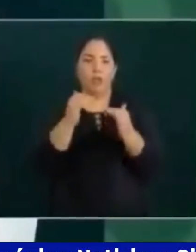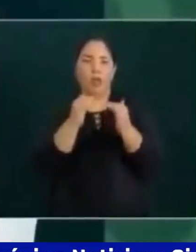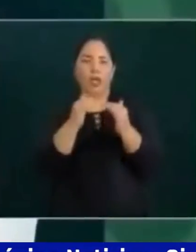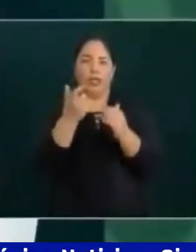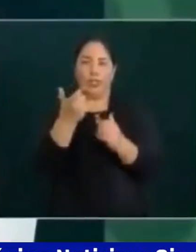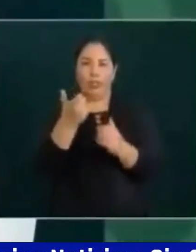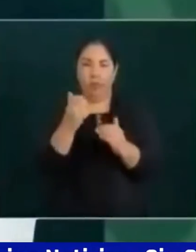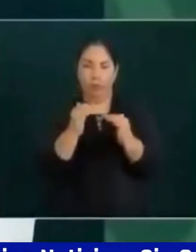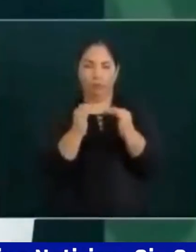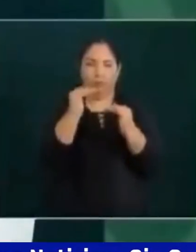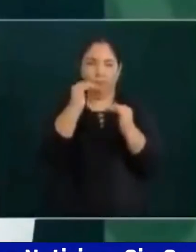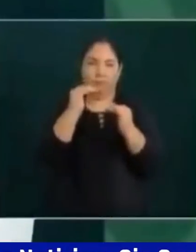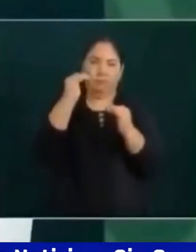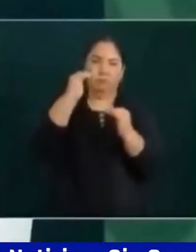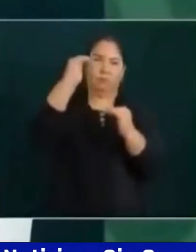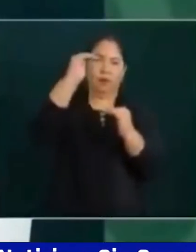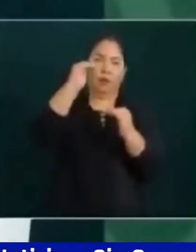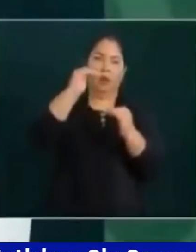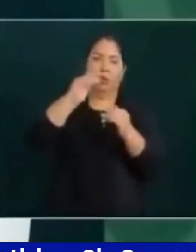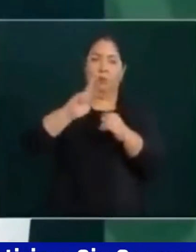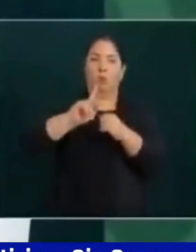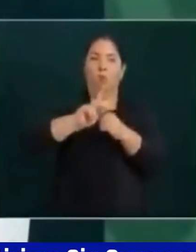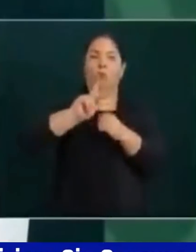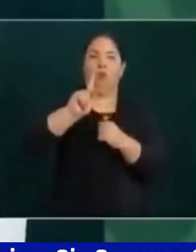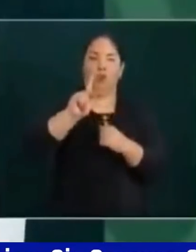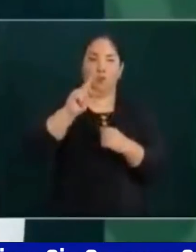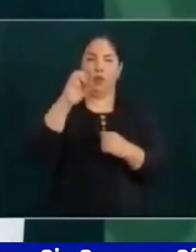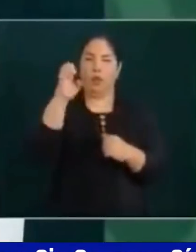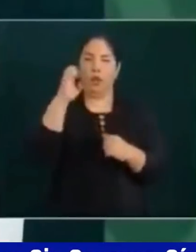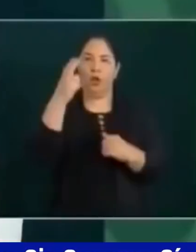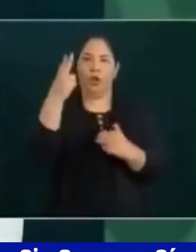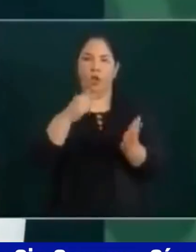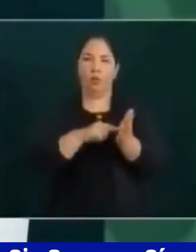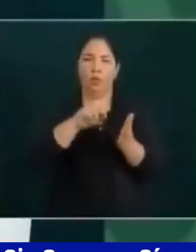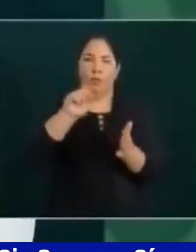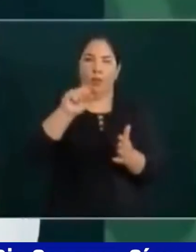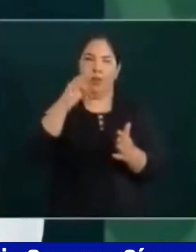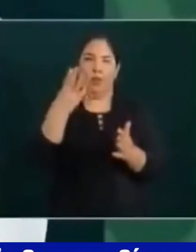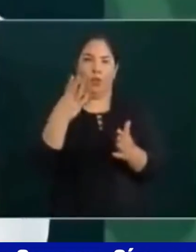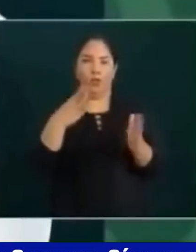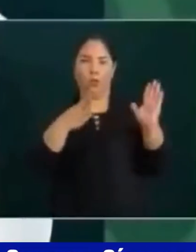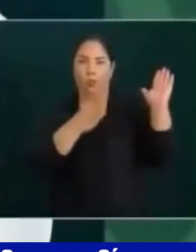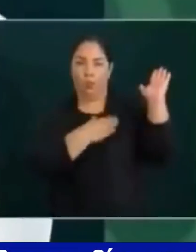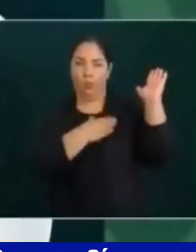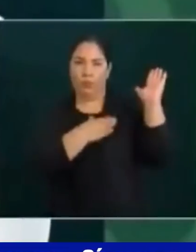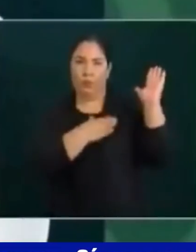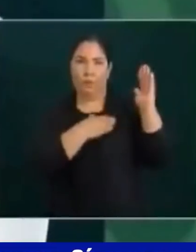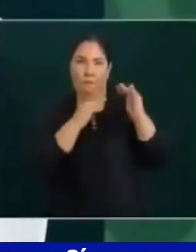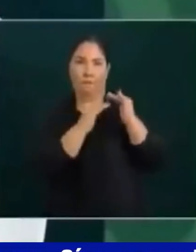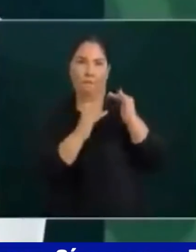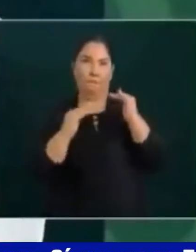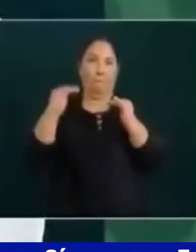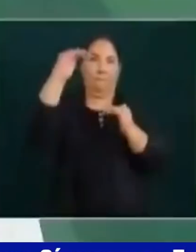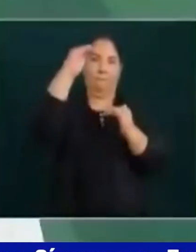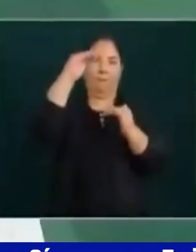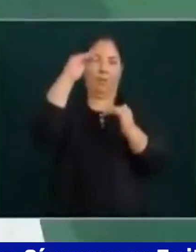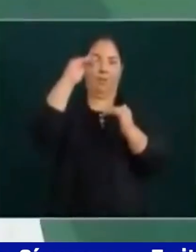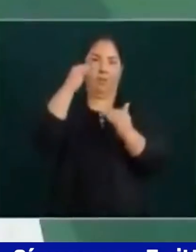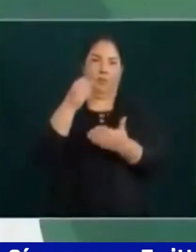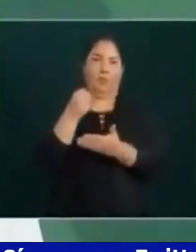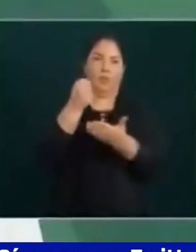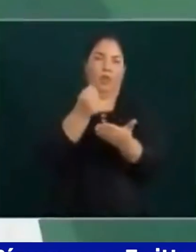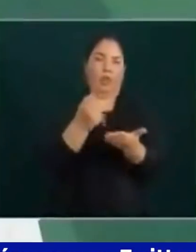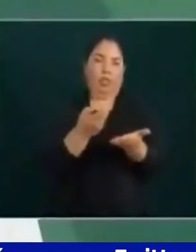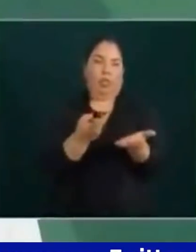aumentando, de modo que en enero del 24, ese es el compromiso que tenemos, van a estar recibiendo los adultos mayores